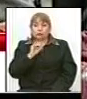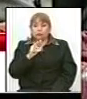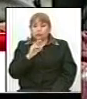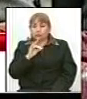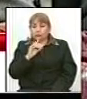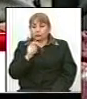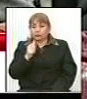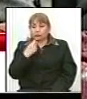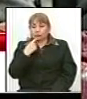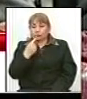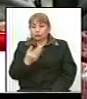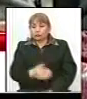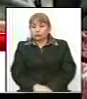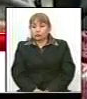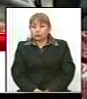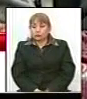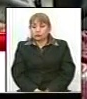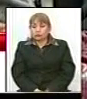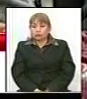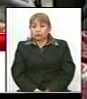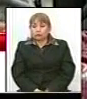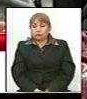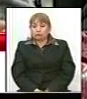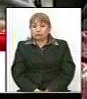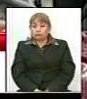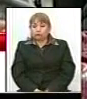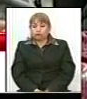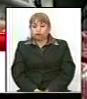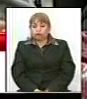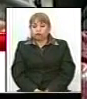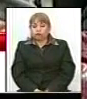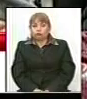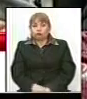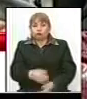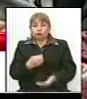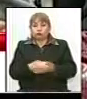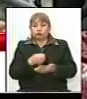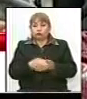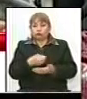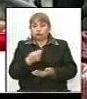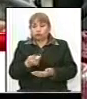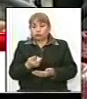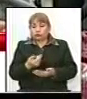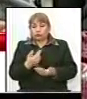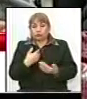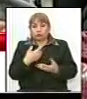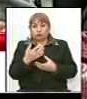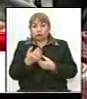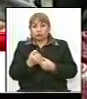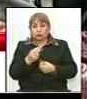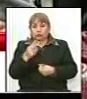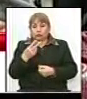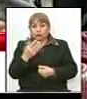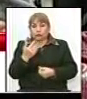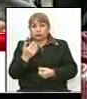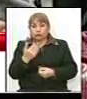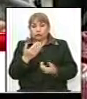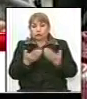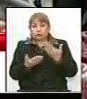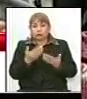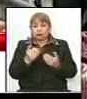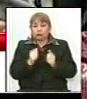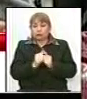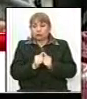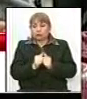ningún acceso a ninguna pensión. La siguiente, por favor. El monto, este es un dato que lo saqué del 2015, en promedio en el